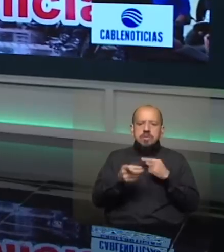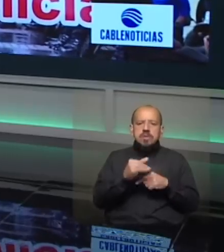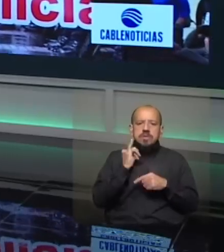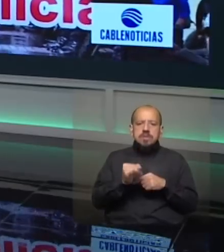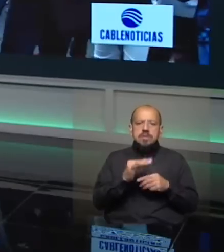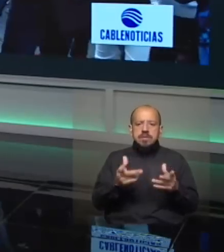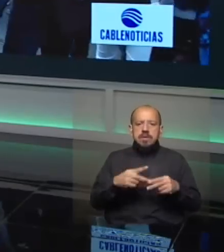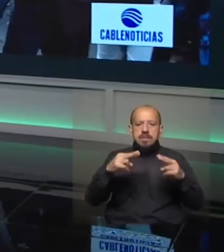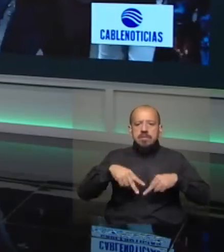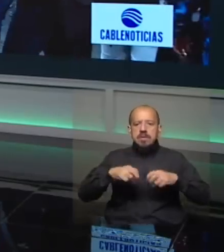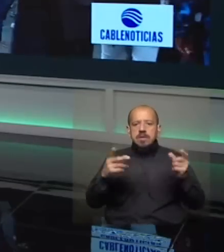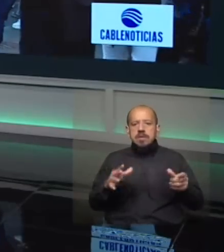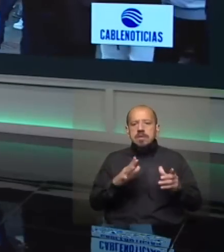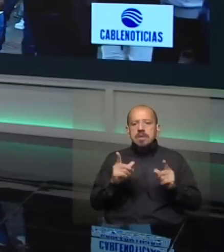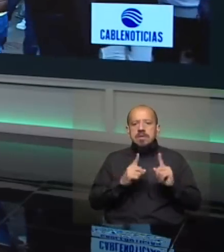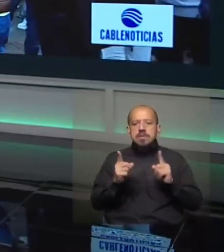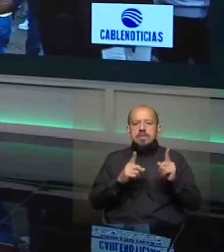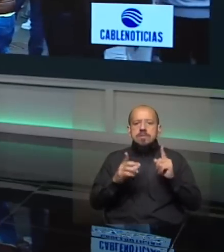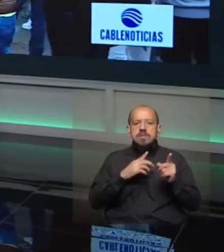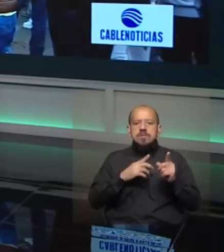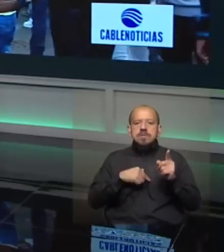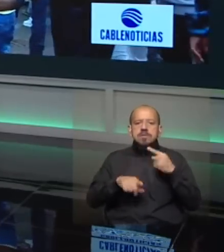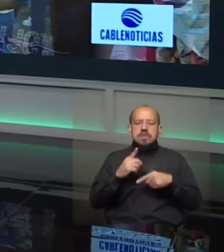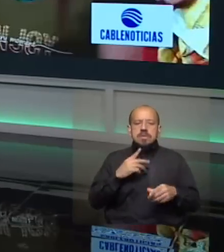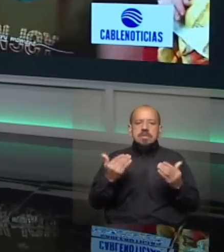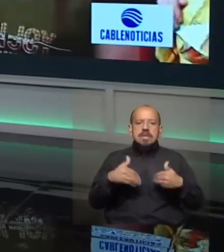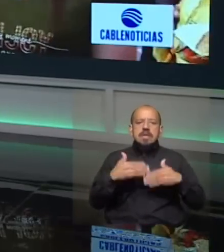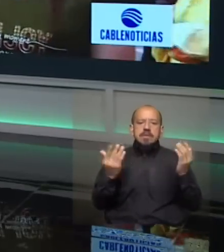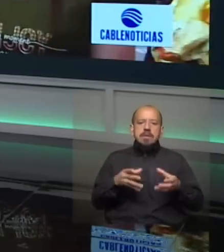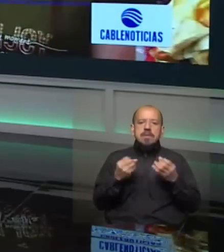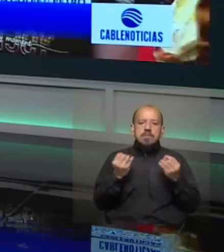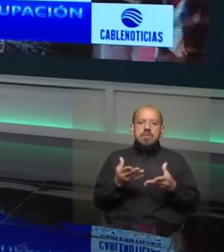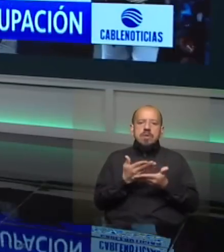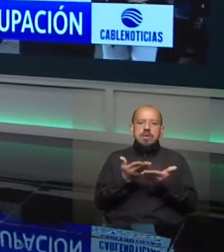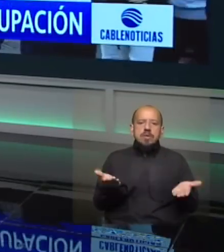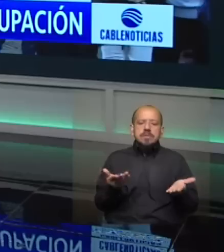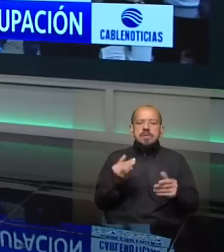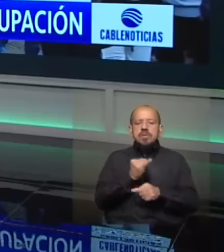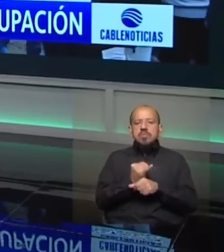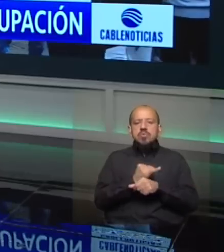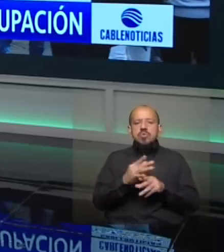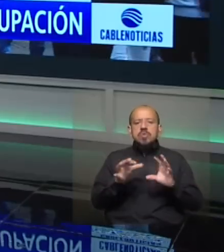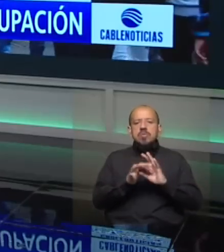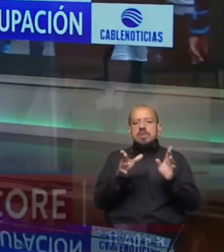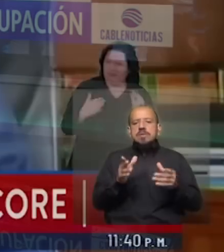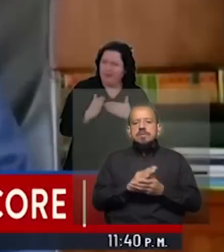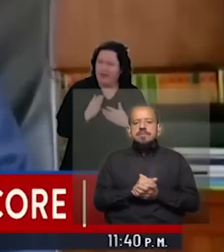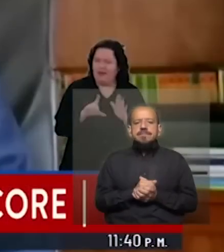que va a investigar algo que entiende es particularmente grave porque menoscaba las instituciones democráticas